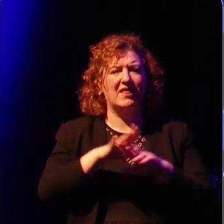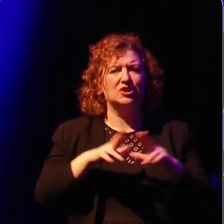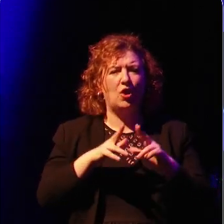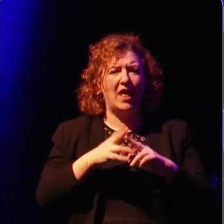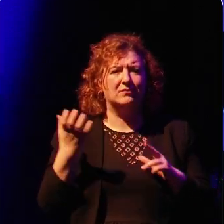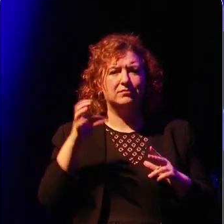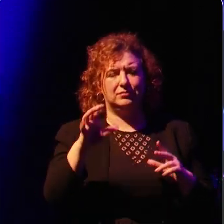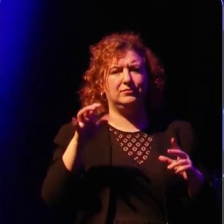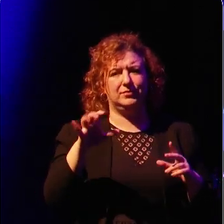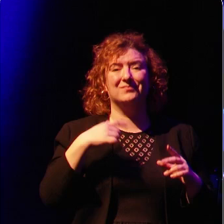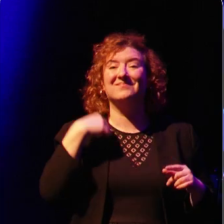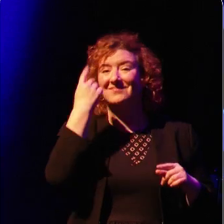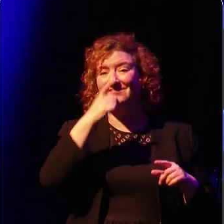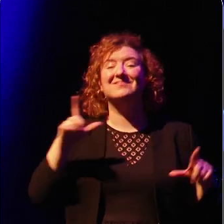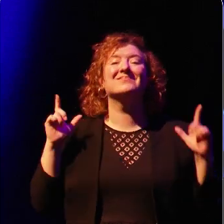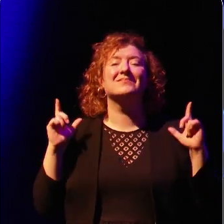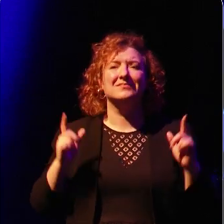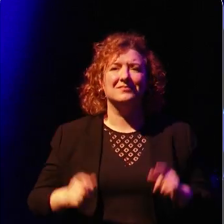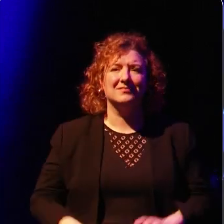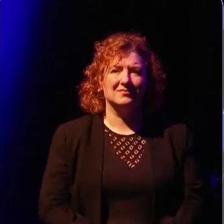sociales? ¿Vuestras fotos?